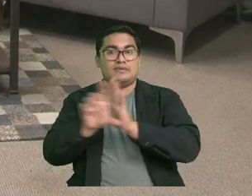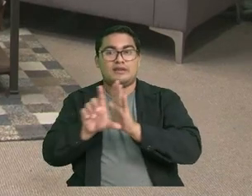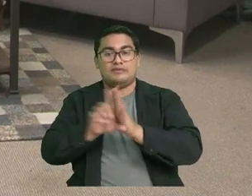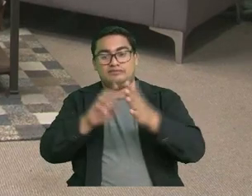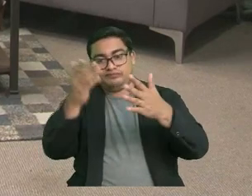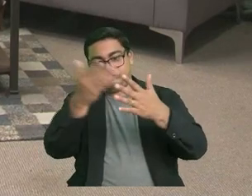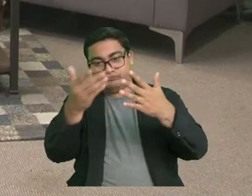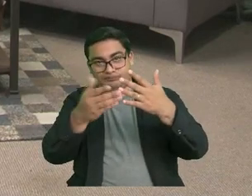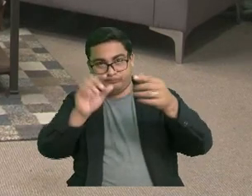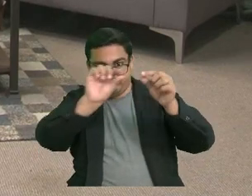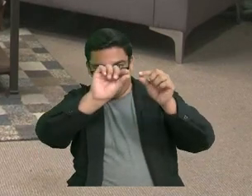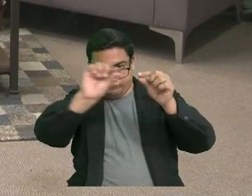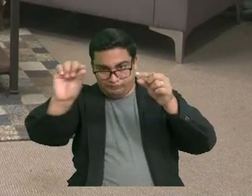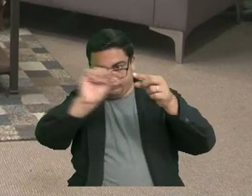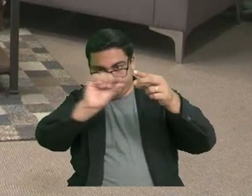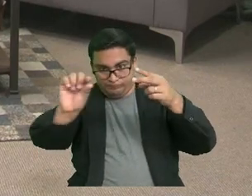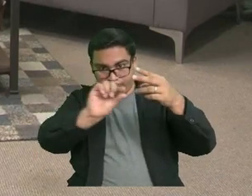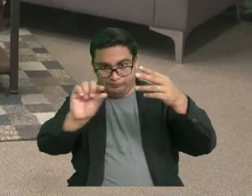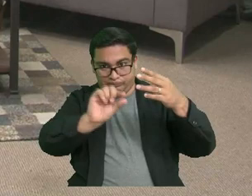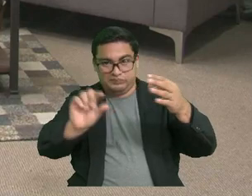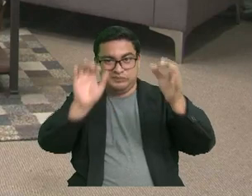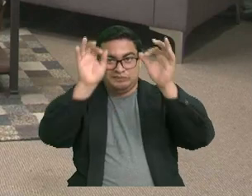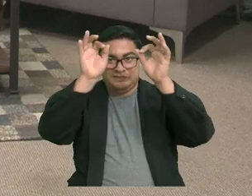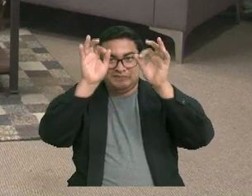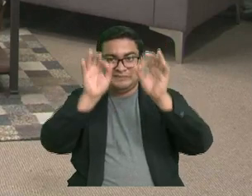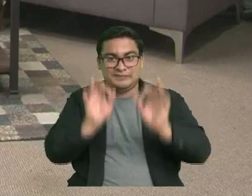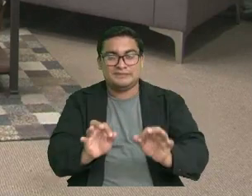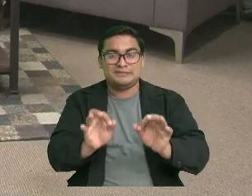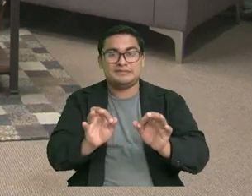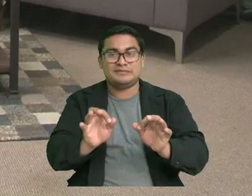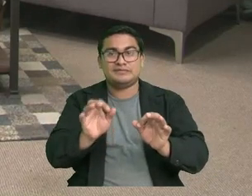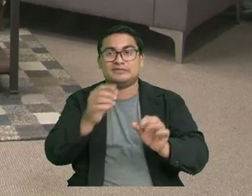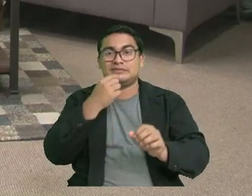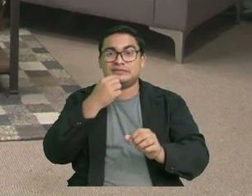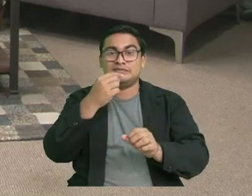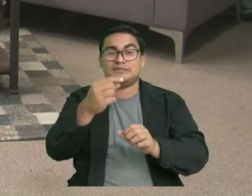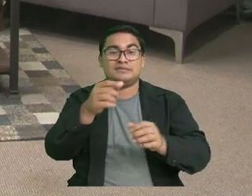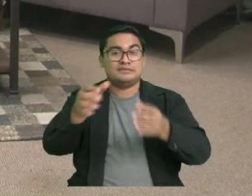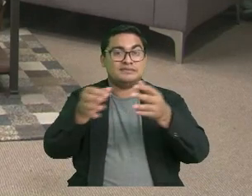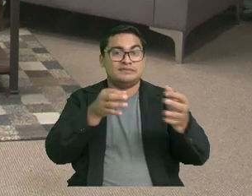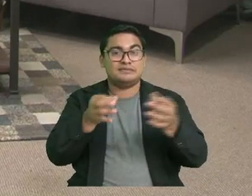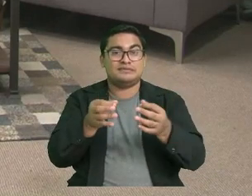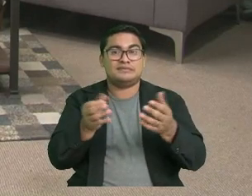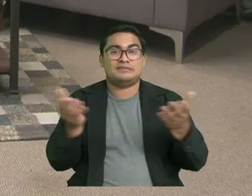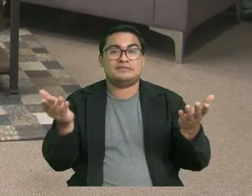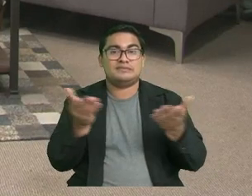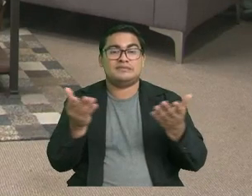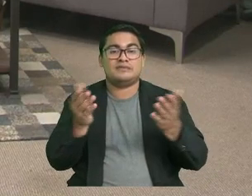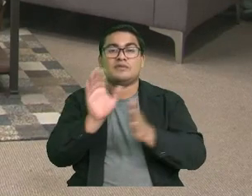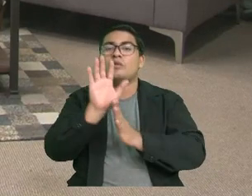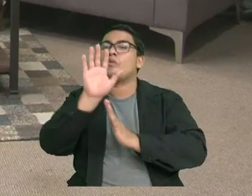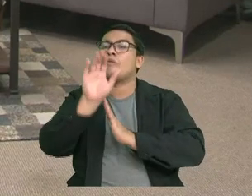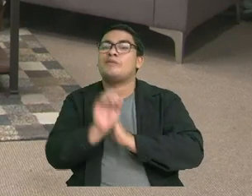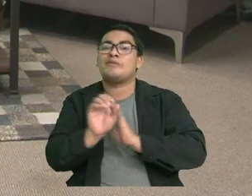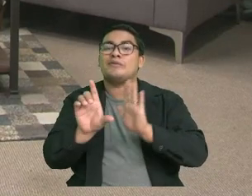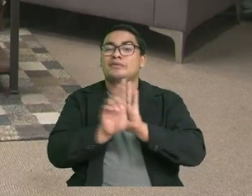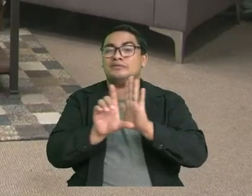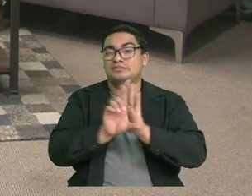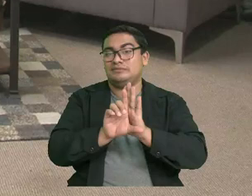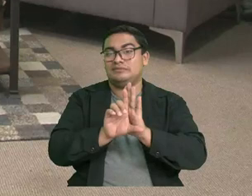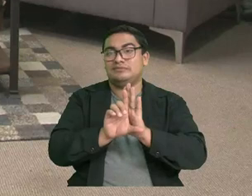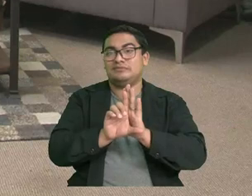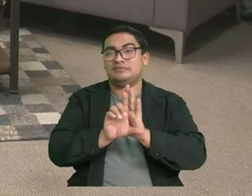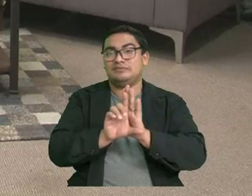la delimitación que hiciste, te va orientando. Claro. ¿Cuántas normas te